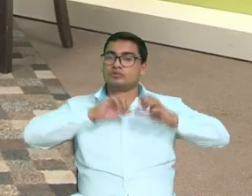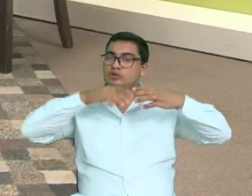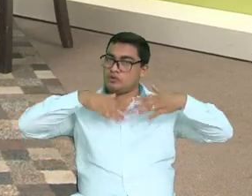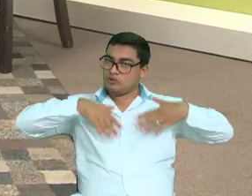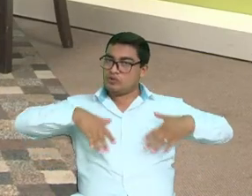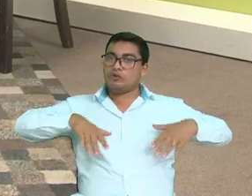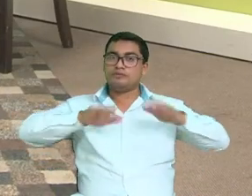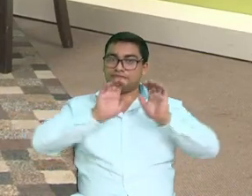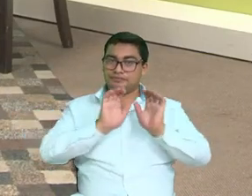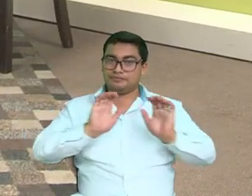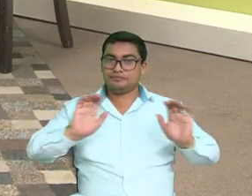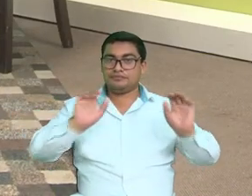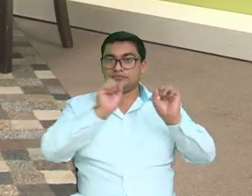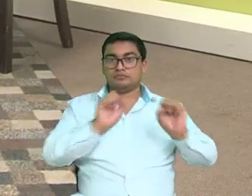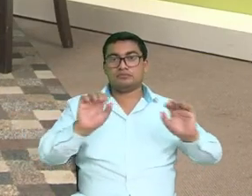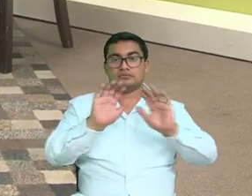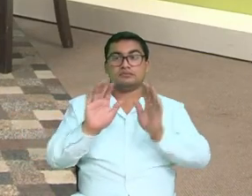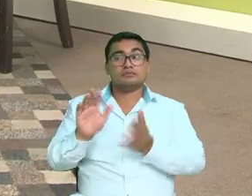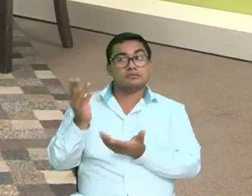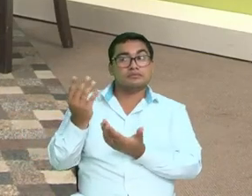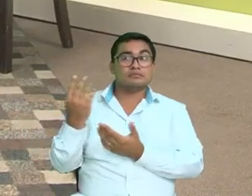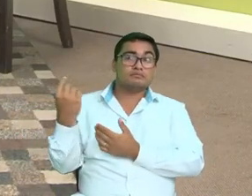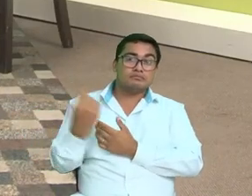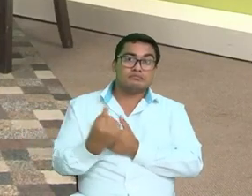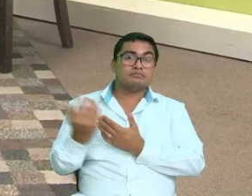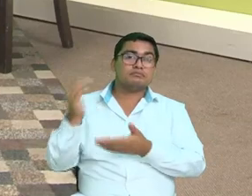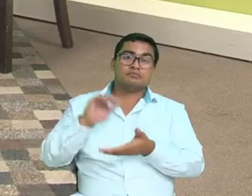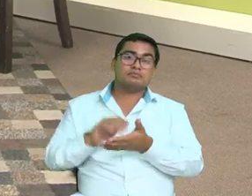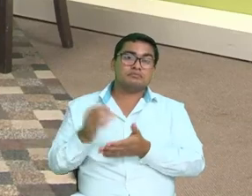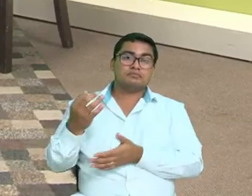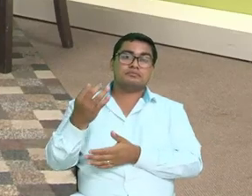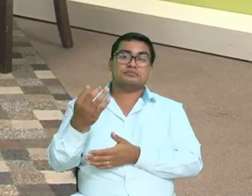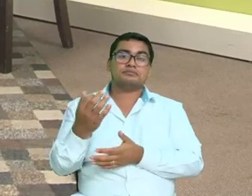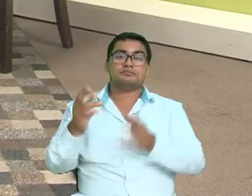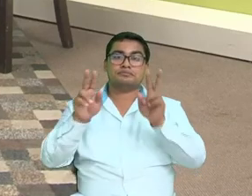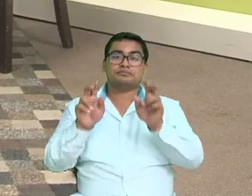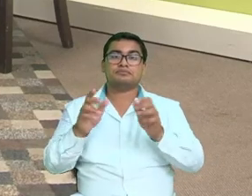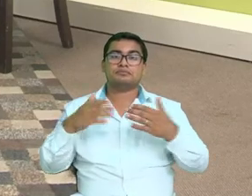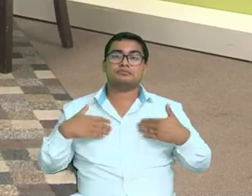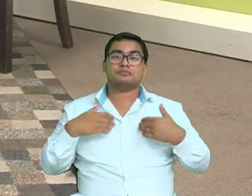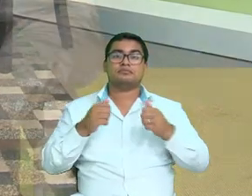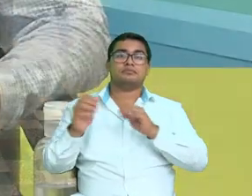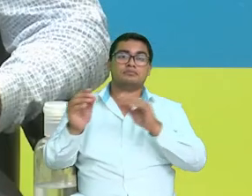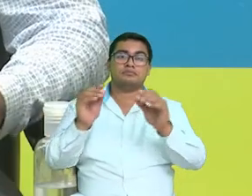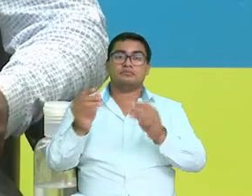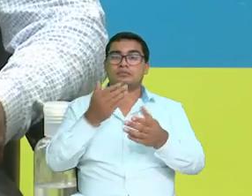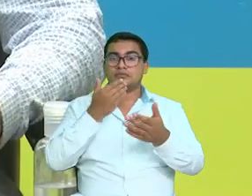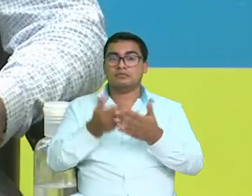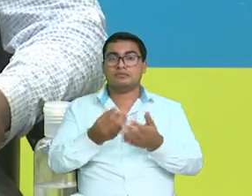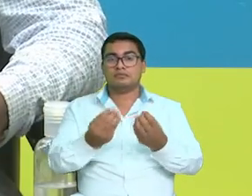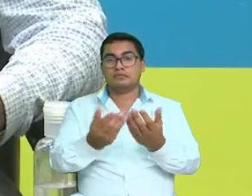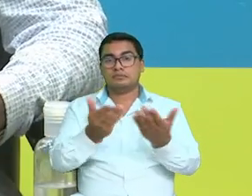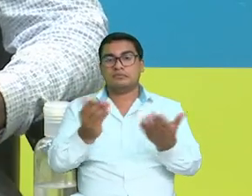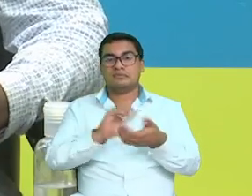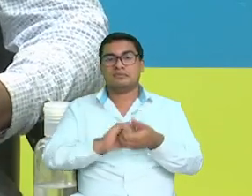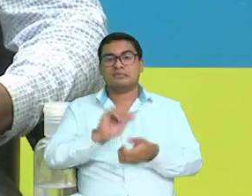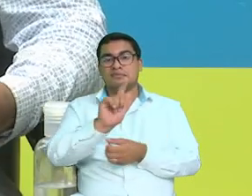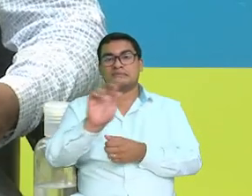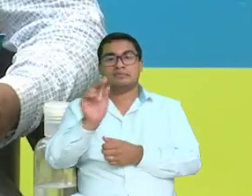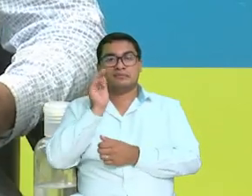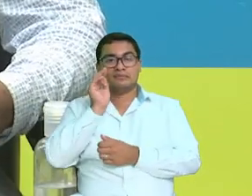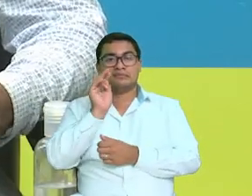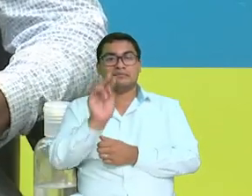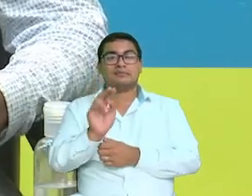los niños y en nuestras niñas. Le agradecemos. Le esperamos en otra ocasión para seguir hablando siempre temas de salud. Gracias. Gracias también a usted, amigos televidentes, por su